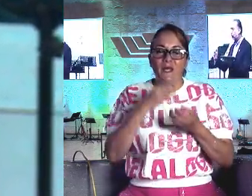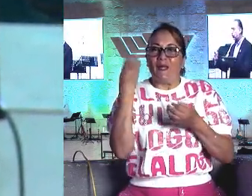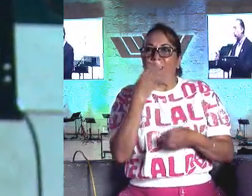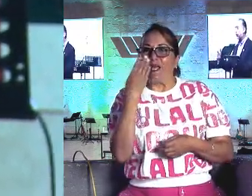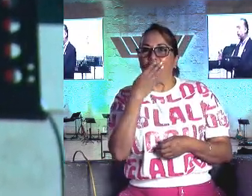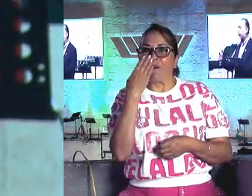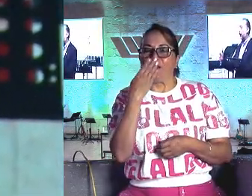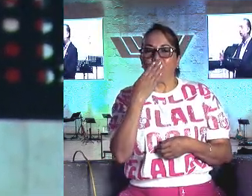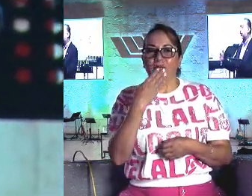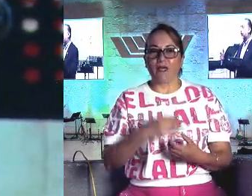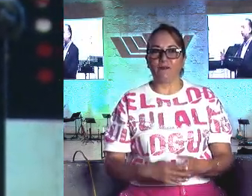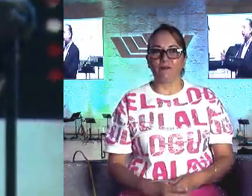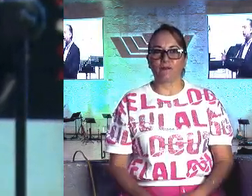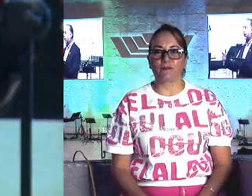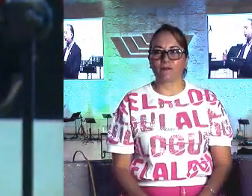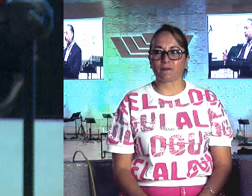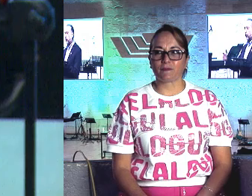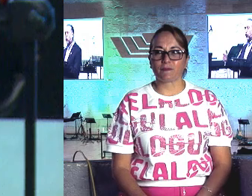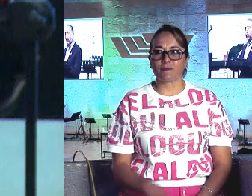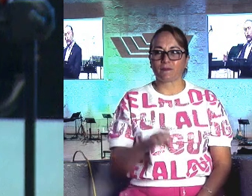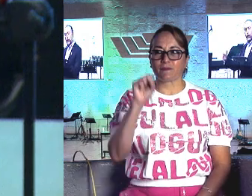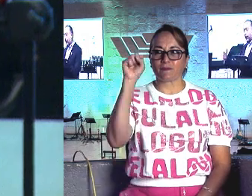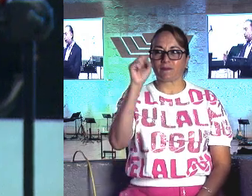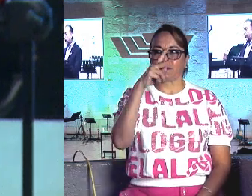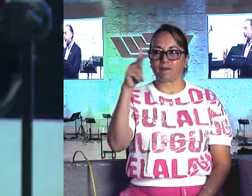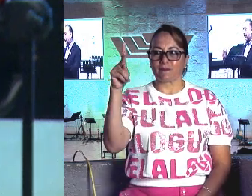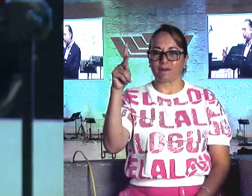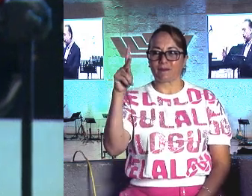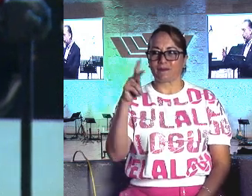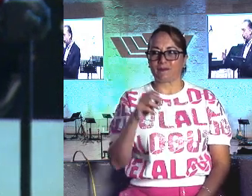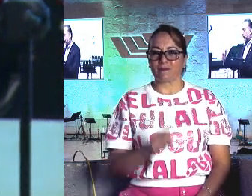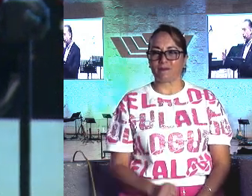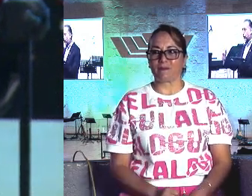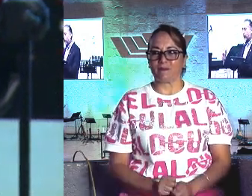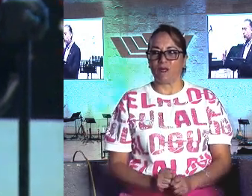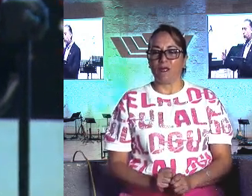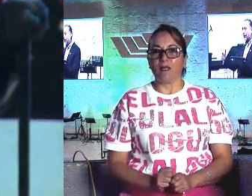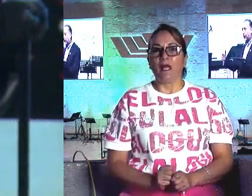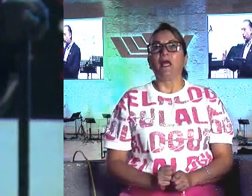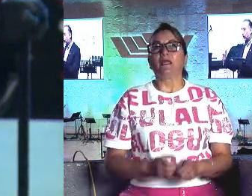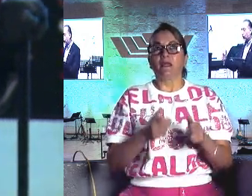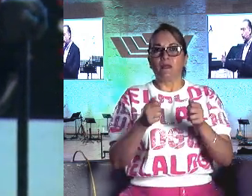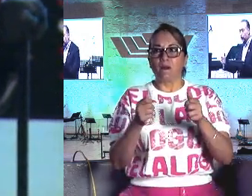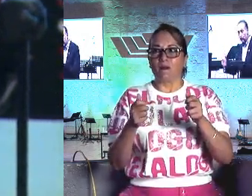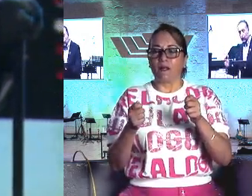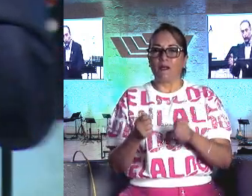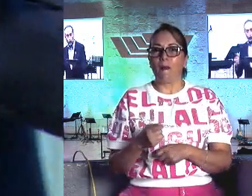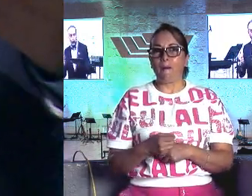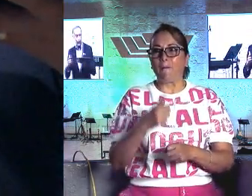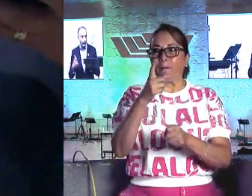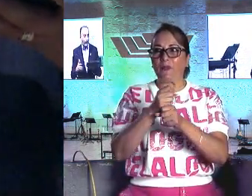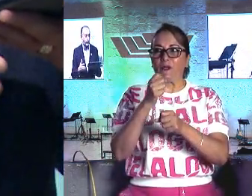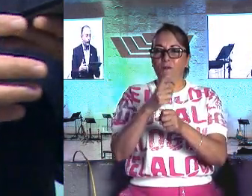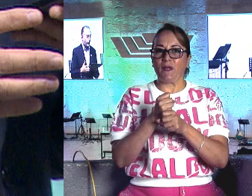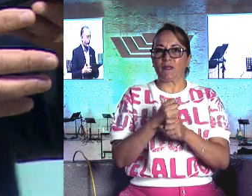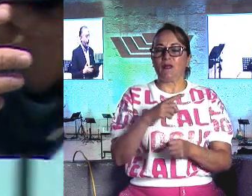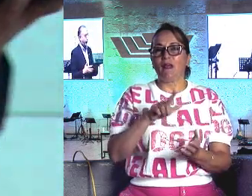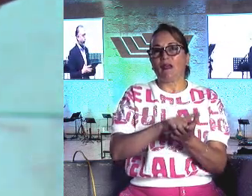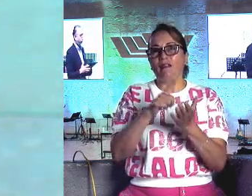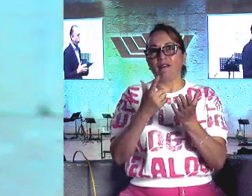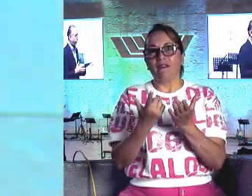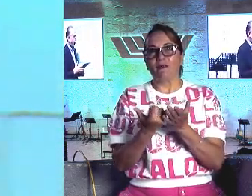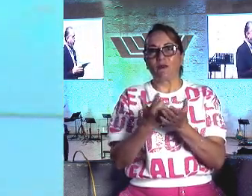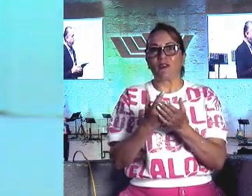hicimos la Biblia cronológica, el primer libro de Samuel 22, 1 y 2, con el Salmo